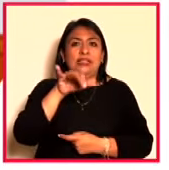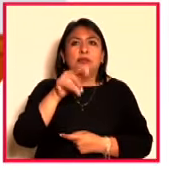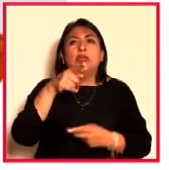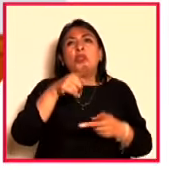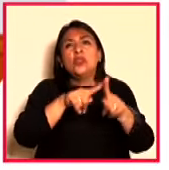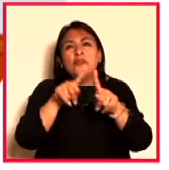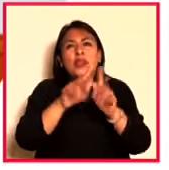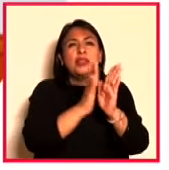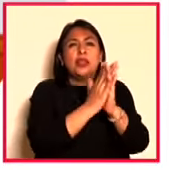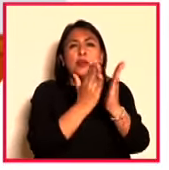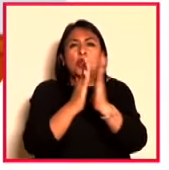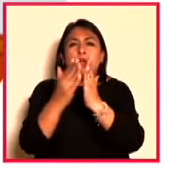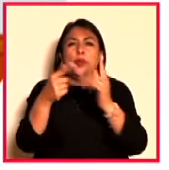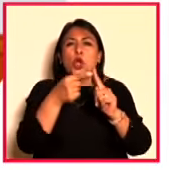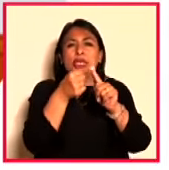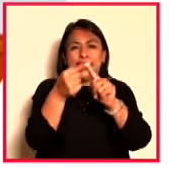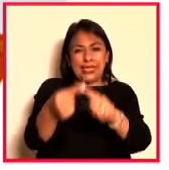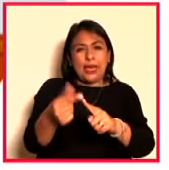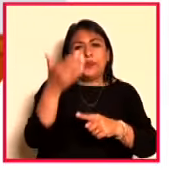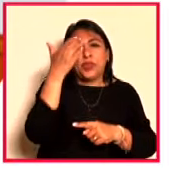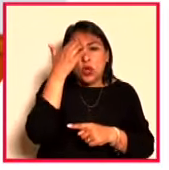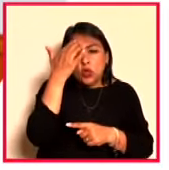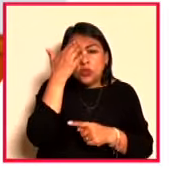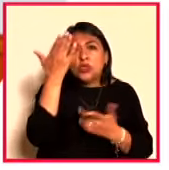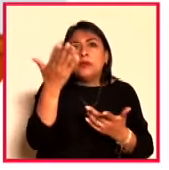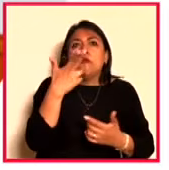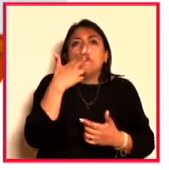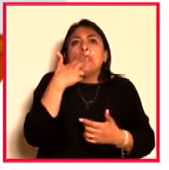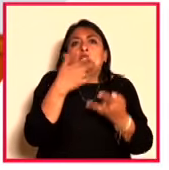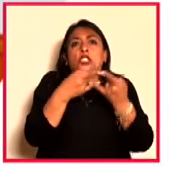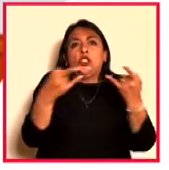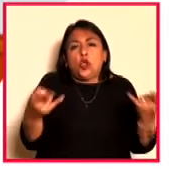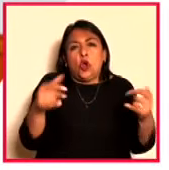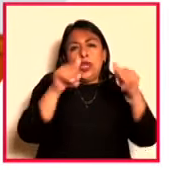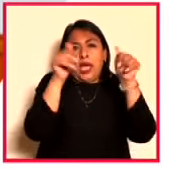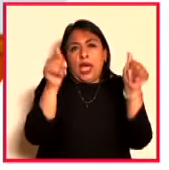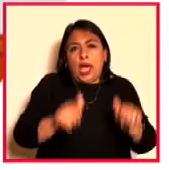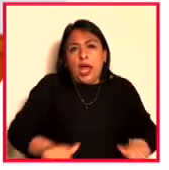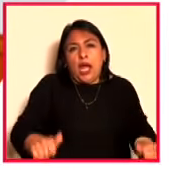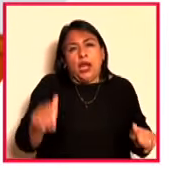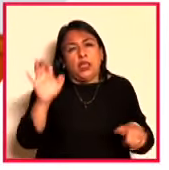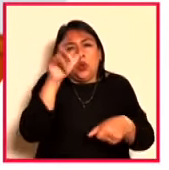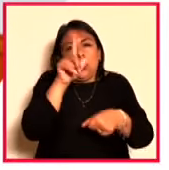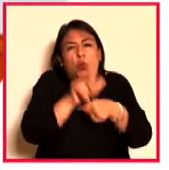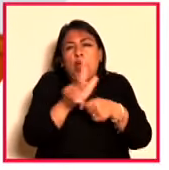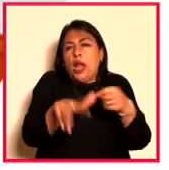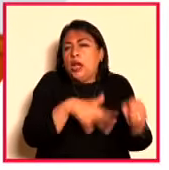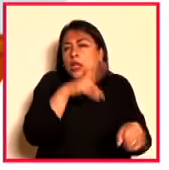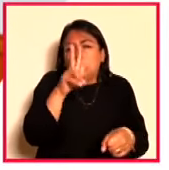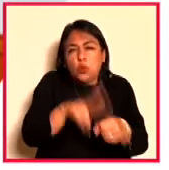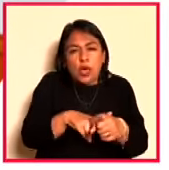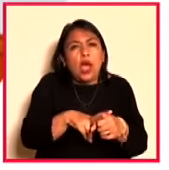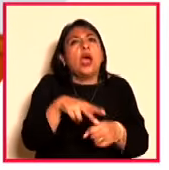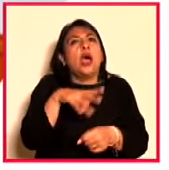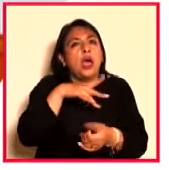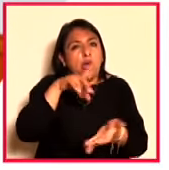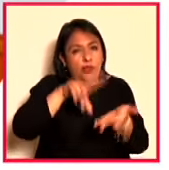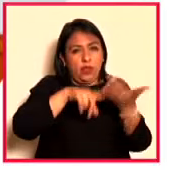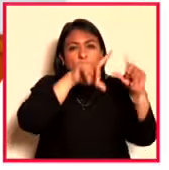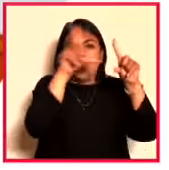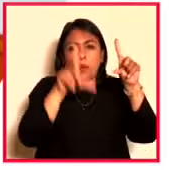guías donde conocemos de cerca el patrimonio histórico y artístico, la riqueza cultural y natural que tiene nuestro